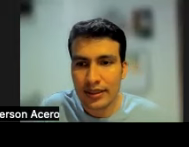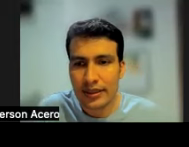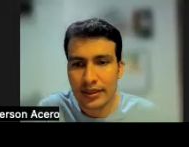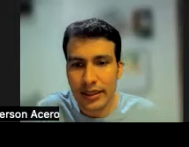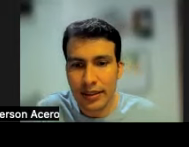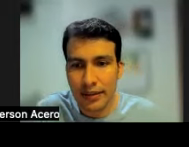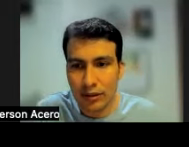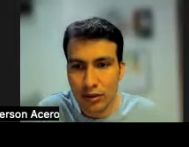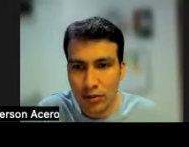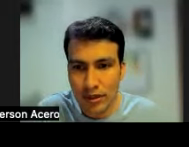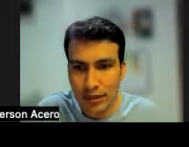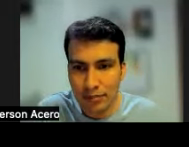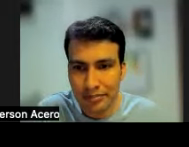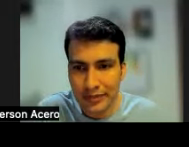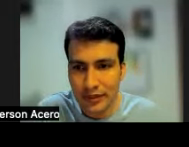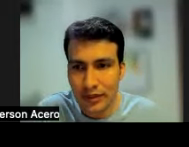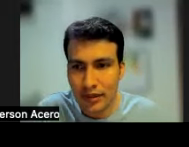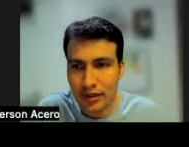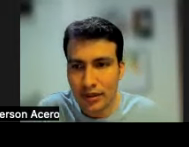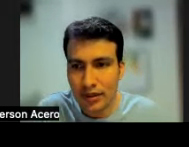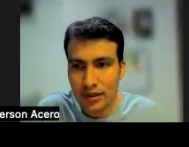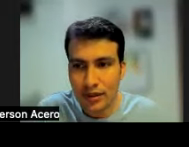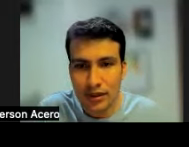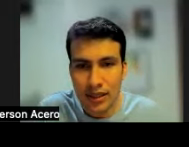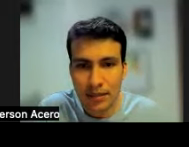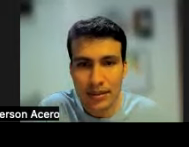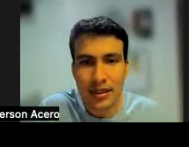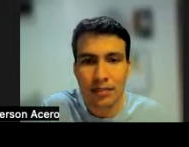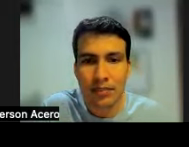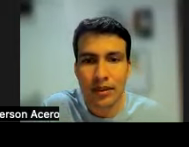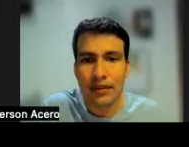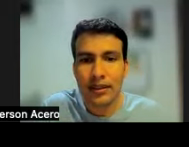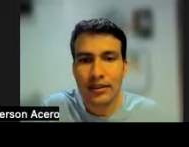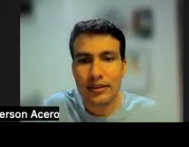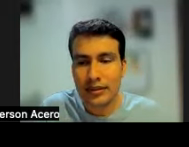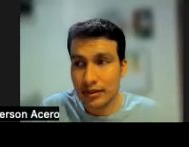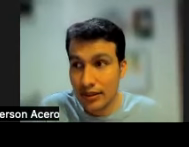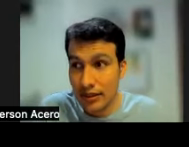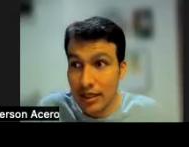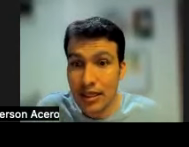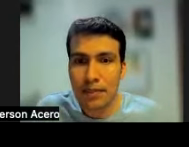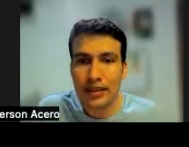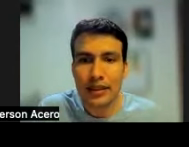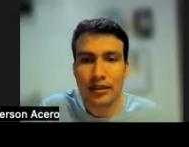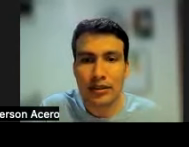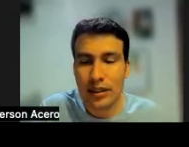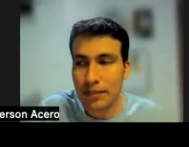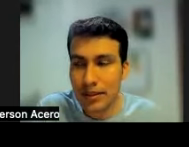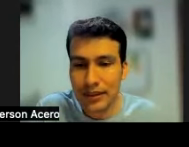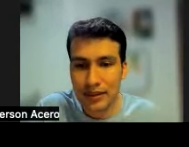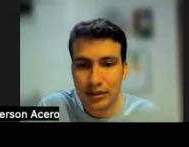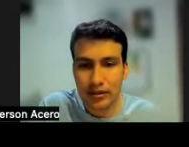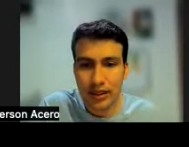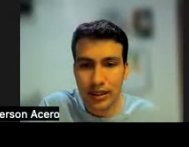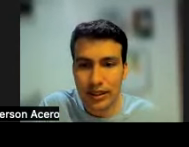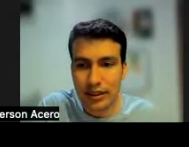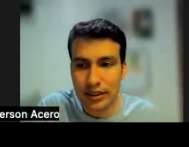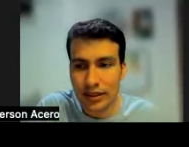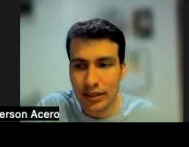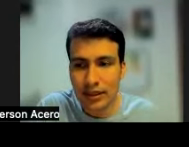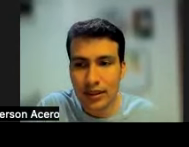que habla sobre la capacidad de prueba que se están expandiendo rápidamente, ¿no?,